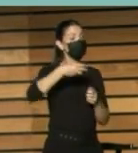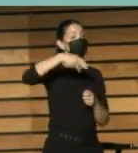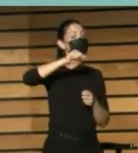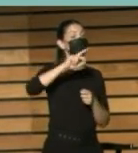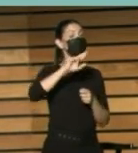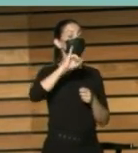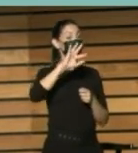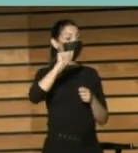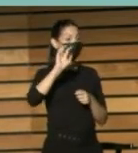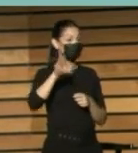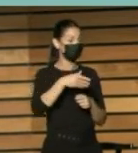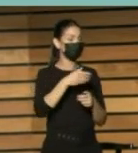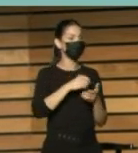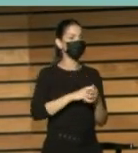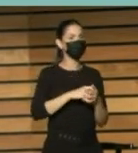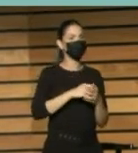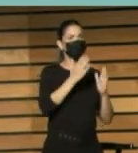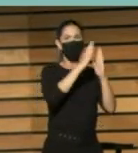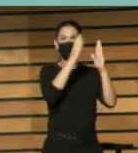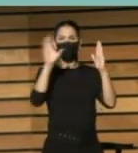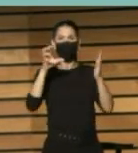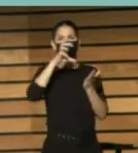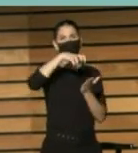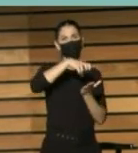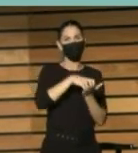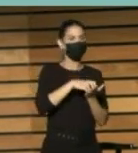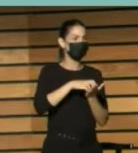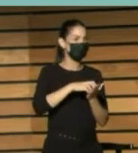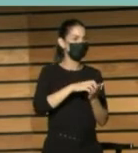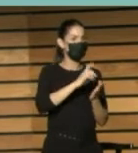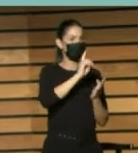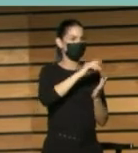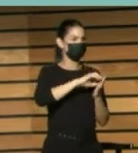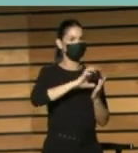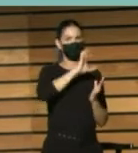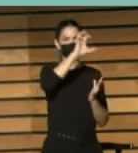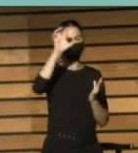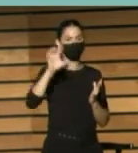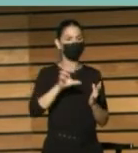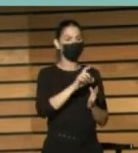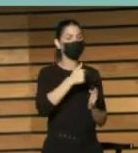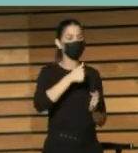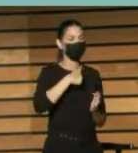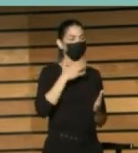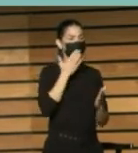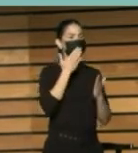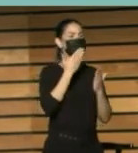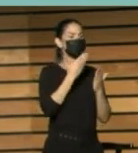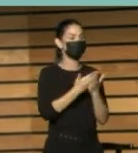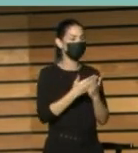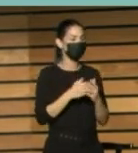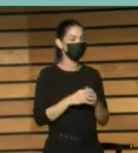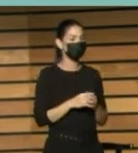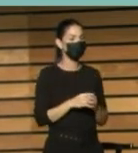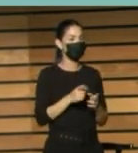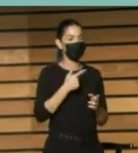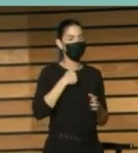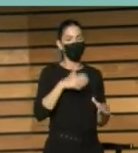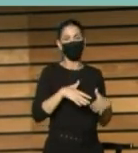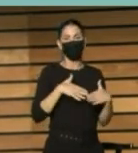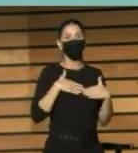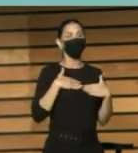tantísimas bibliotecas a lo largo de todo el territorio, y que a mí sinceramente es una de las acciones más gratificantes